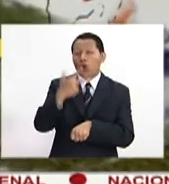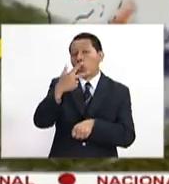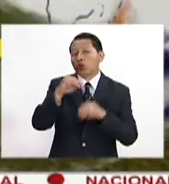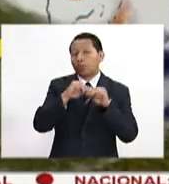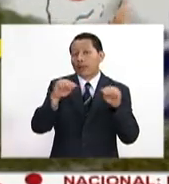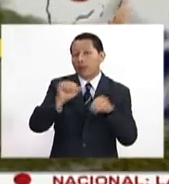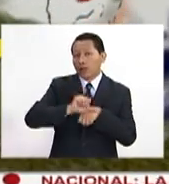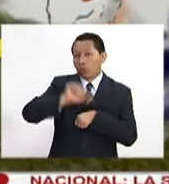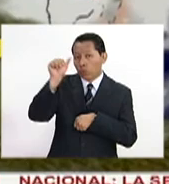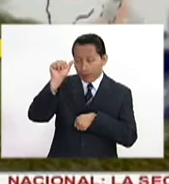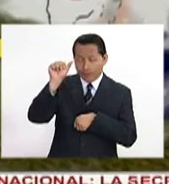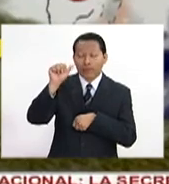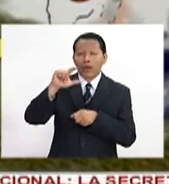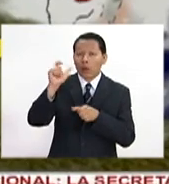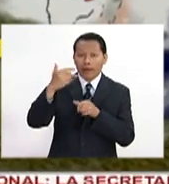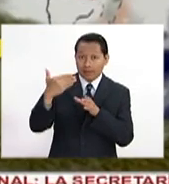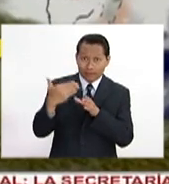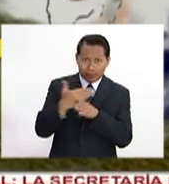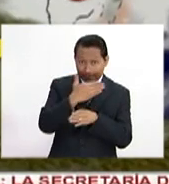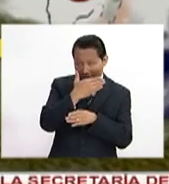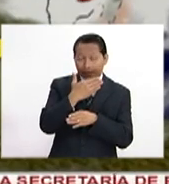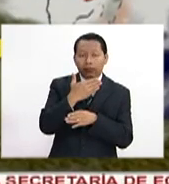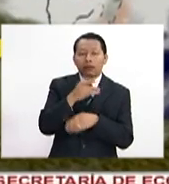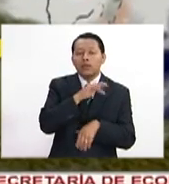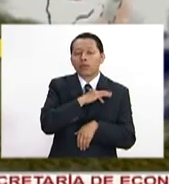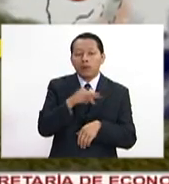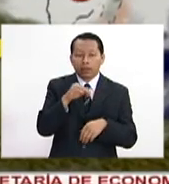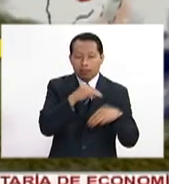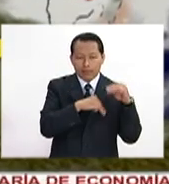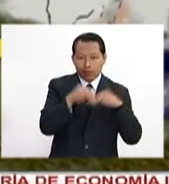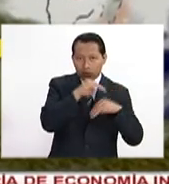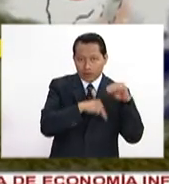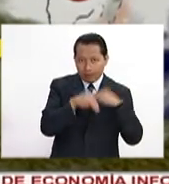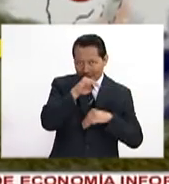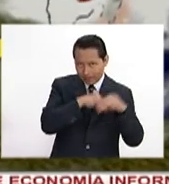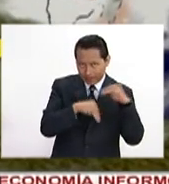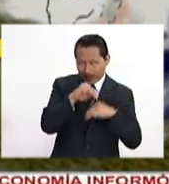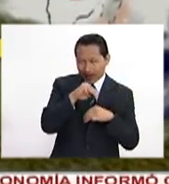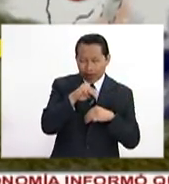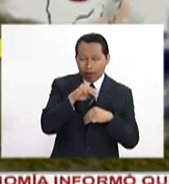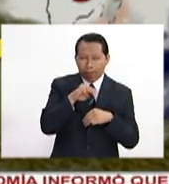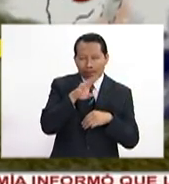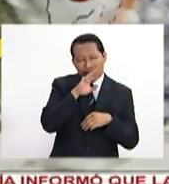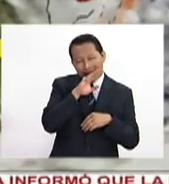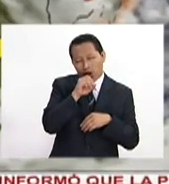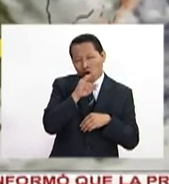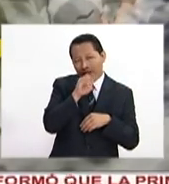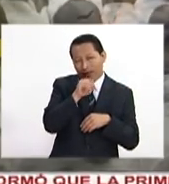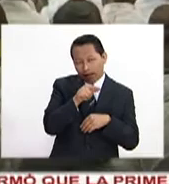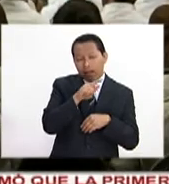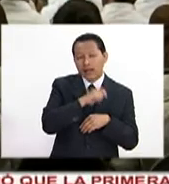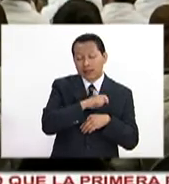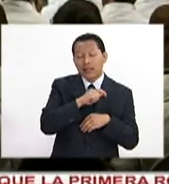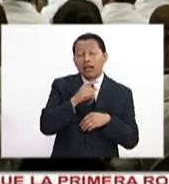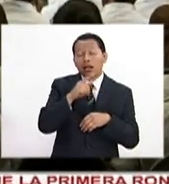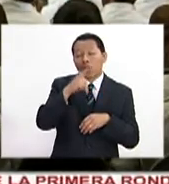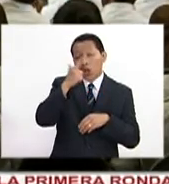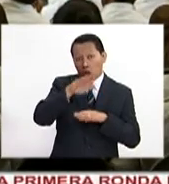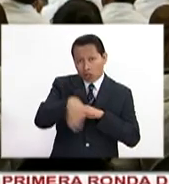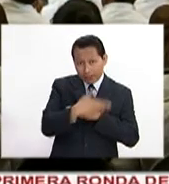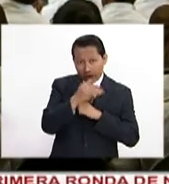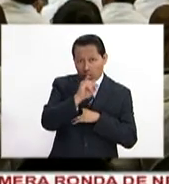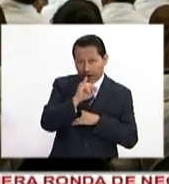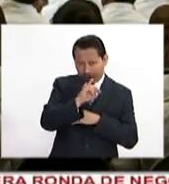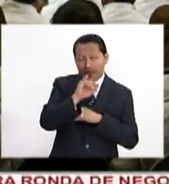al territorio mexicano y que interactúe con la Sierra Madre Oriental, se espera se disipe durante la misma noche del día jueves o